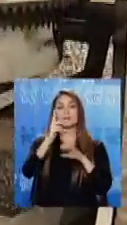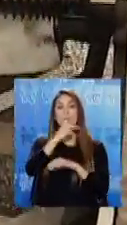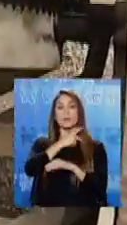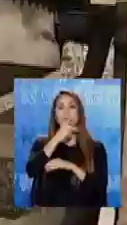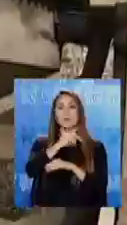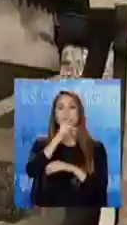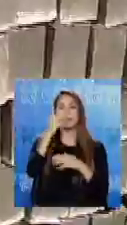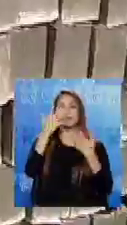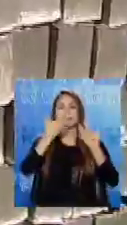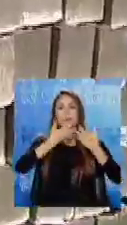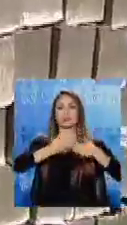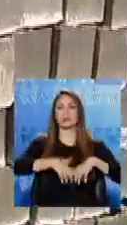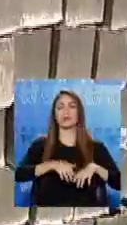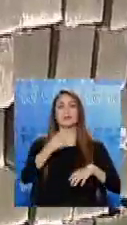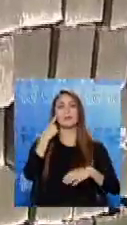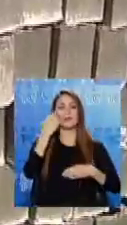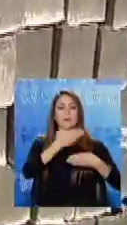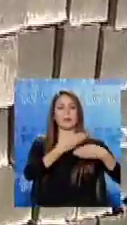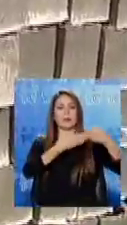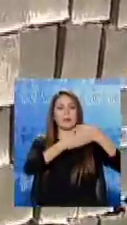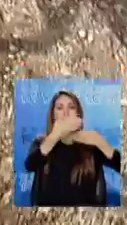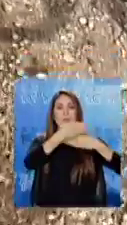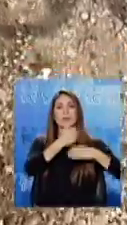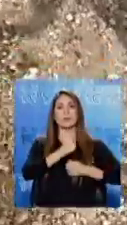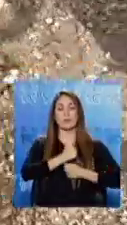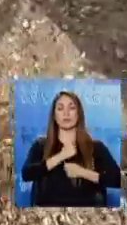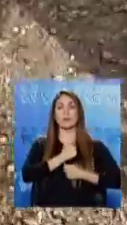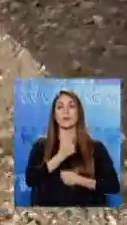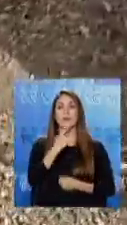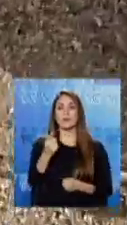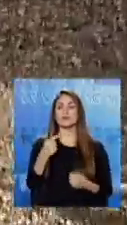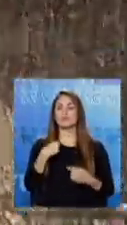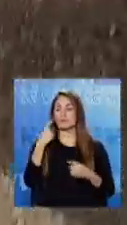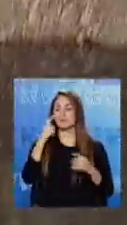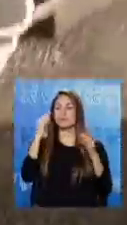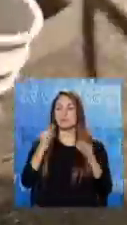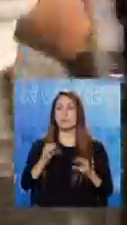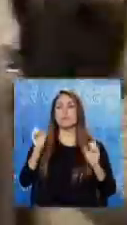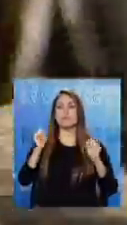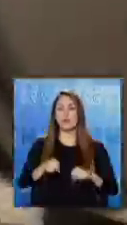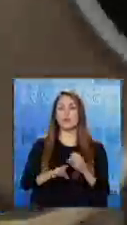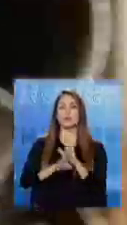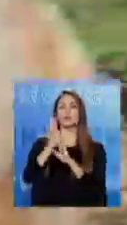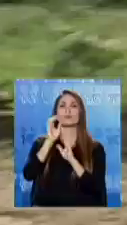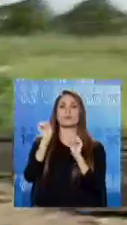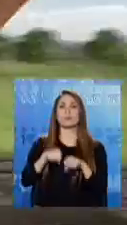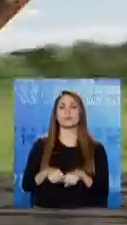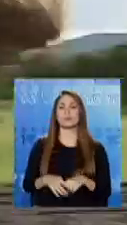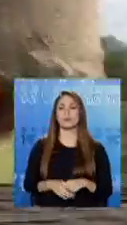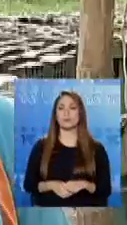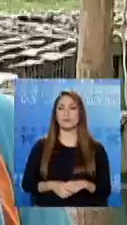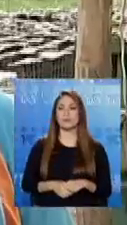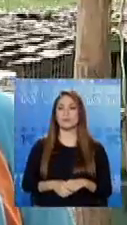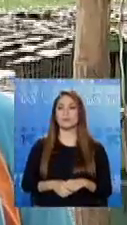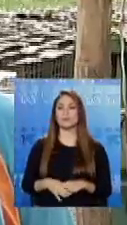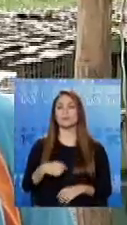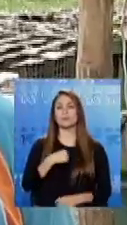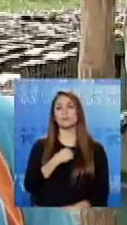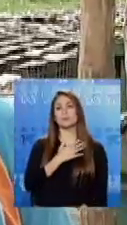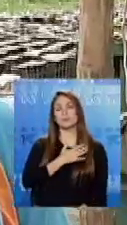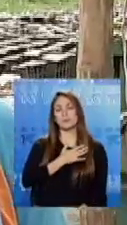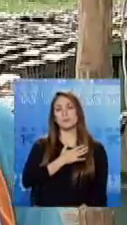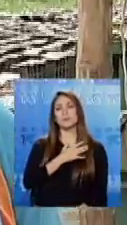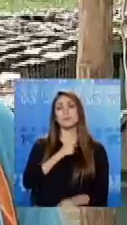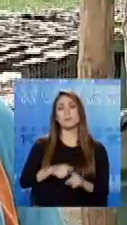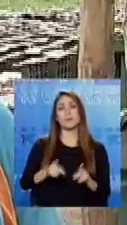bloques intensifican su producción. Sus propietarios están seguros que pronto crecerá la demanda. Por ahí estamos medio penados, pero estamos con